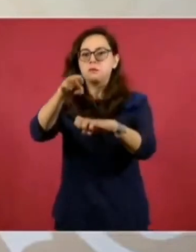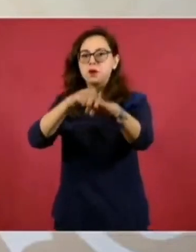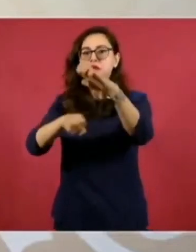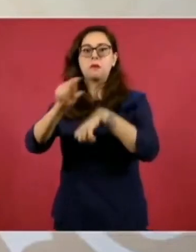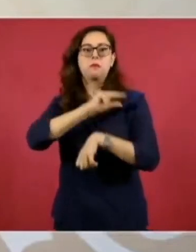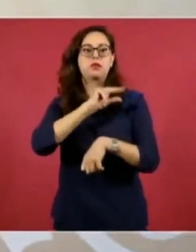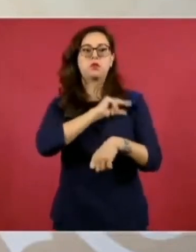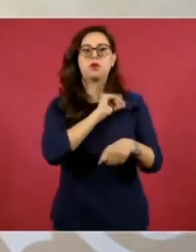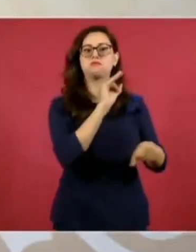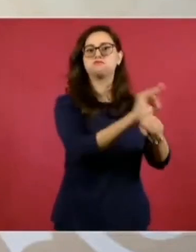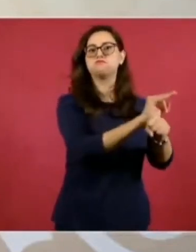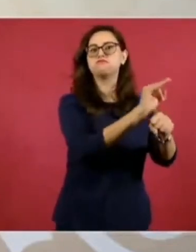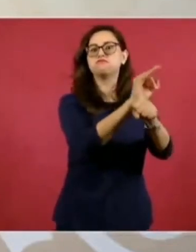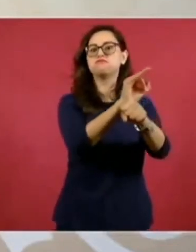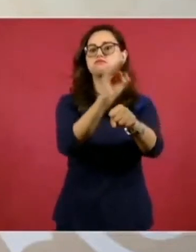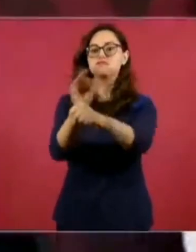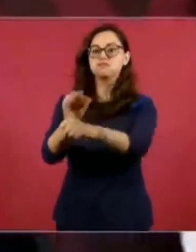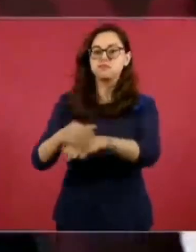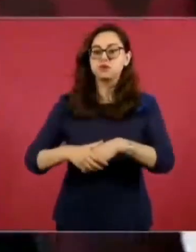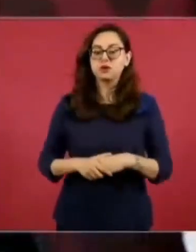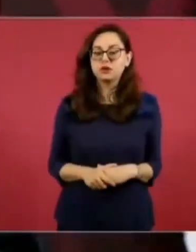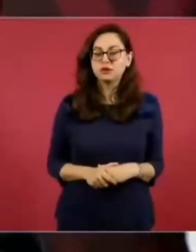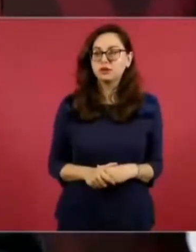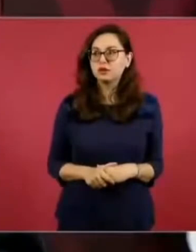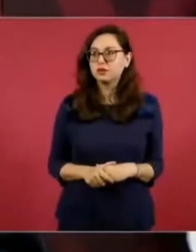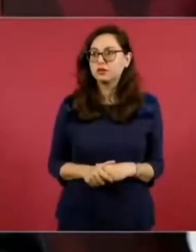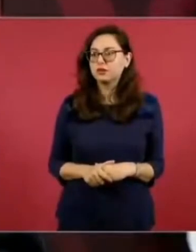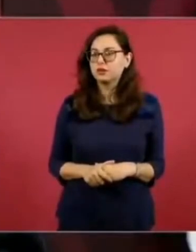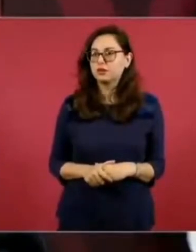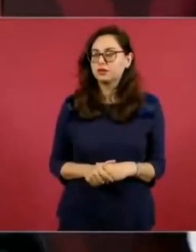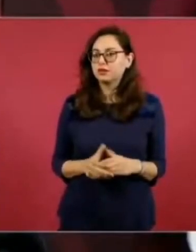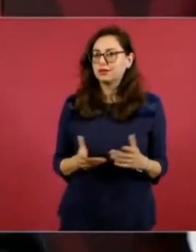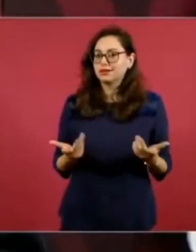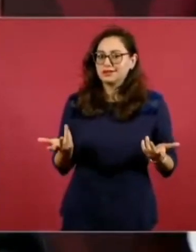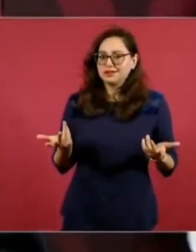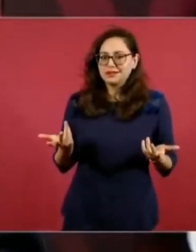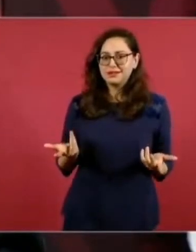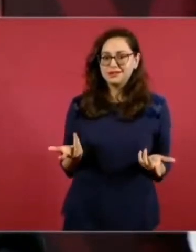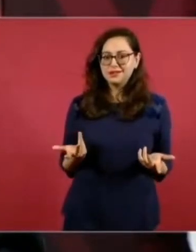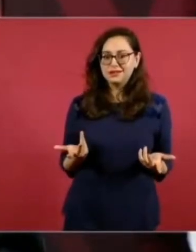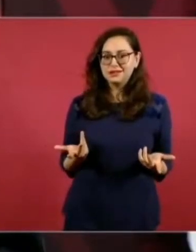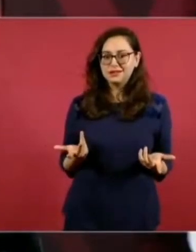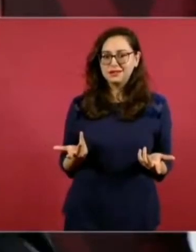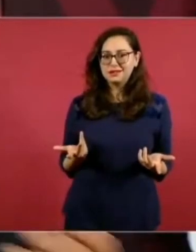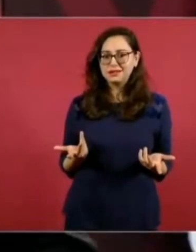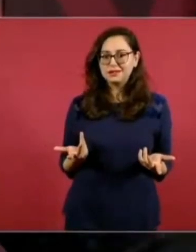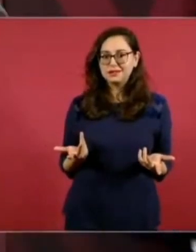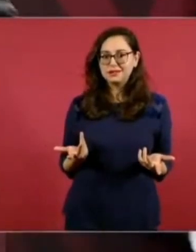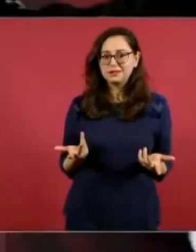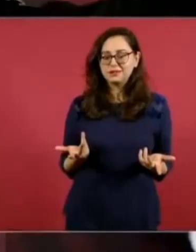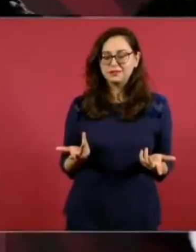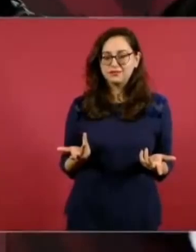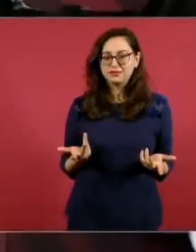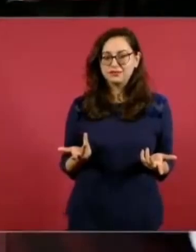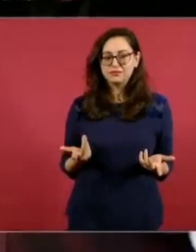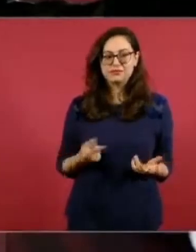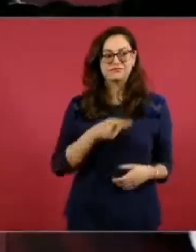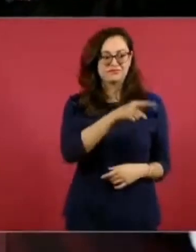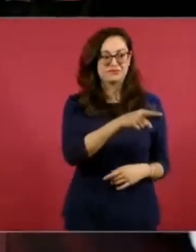las grandes empresas de comunicación. Y todas estas